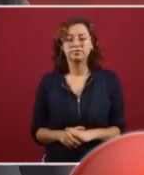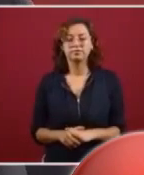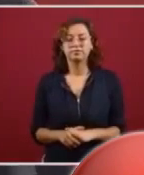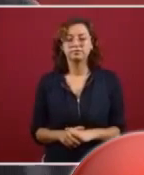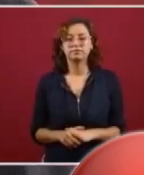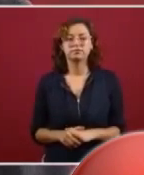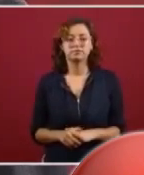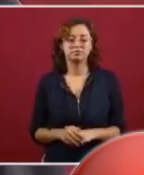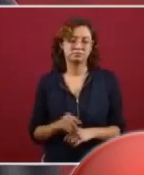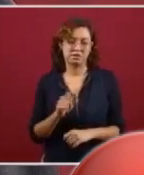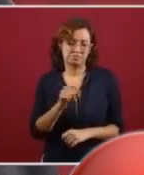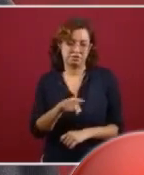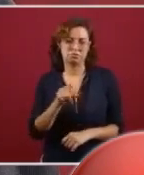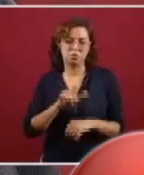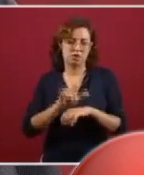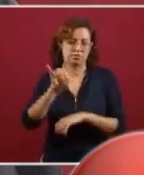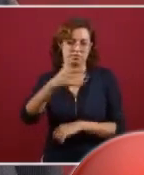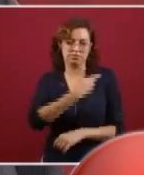el avión presidencial,